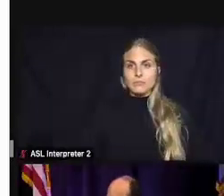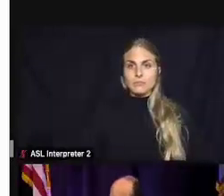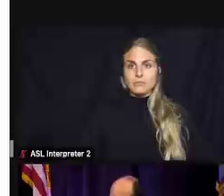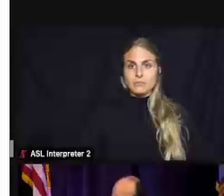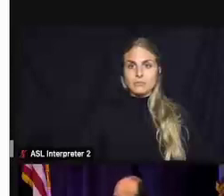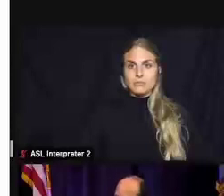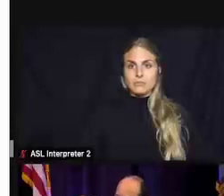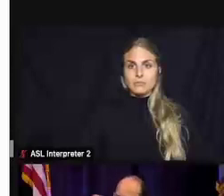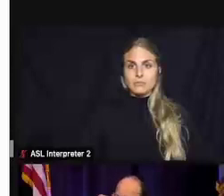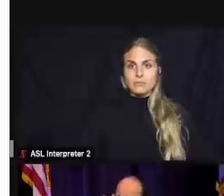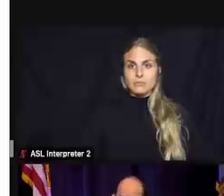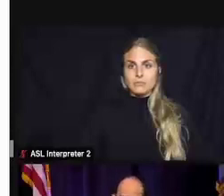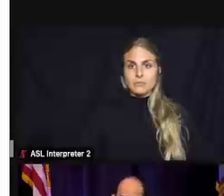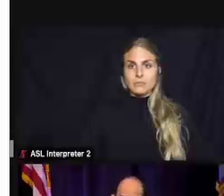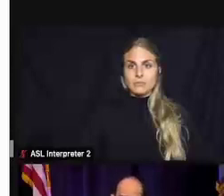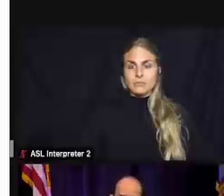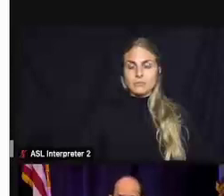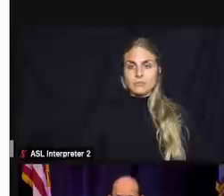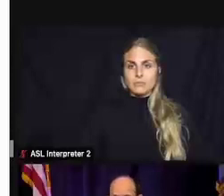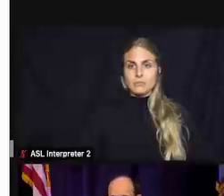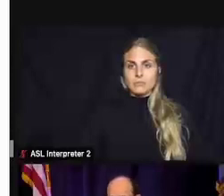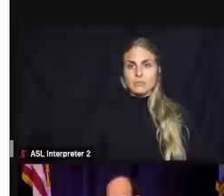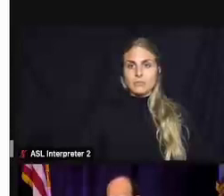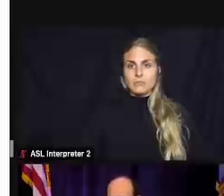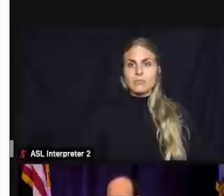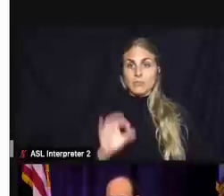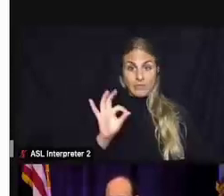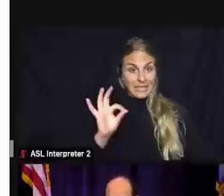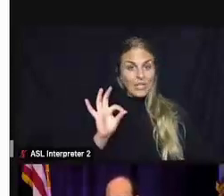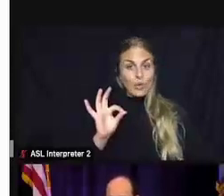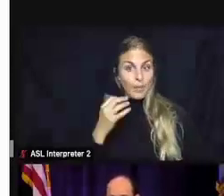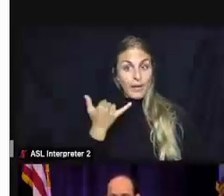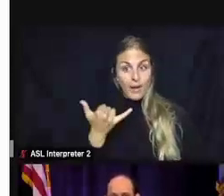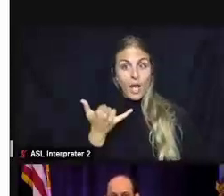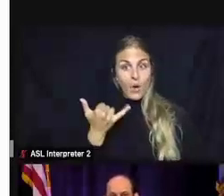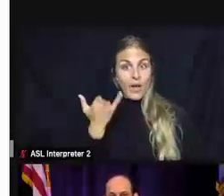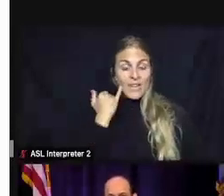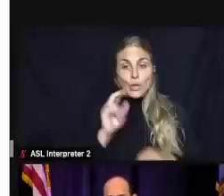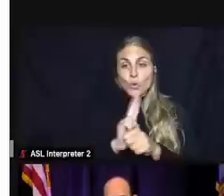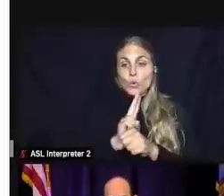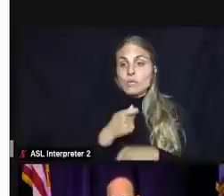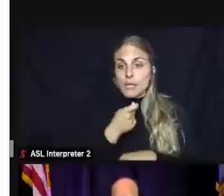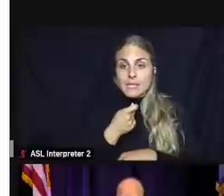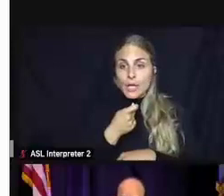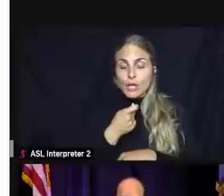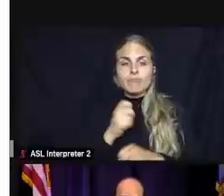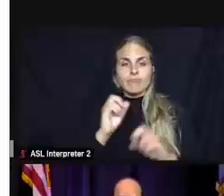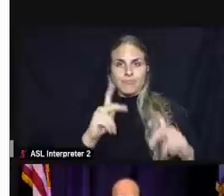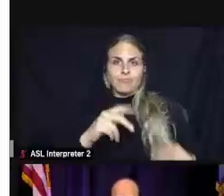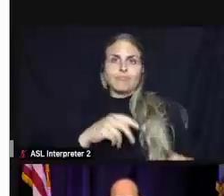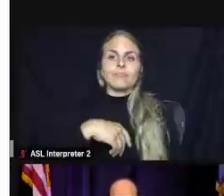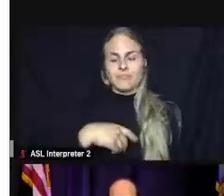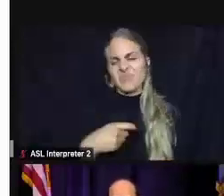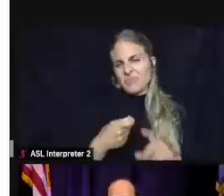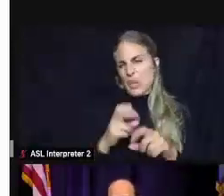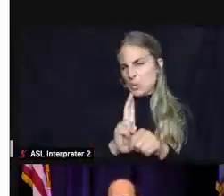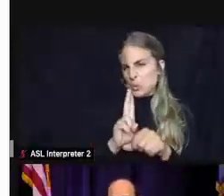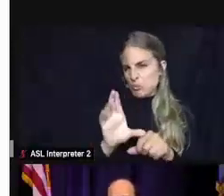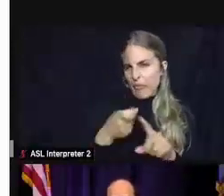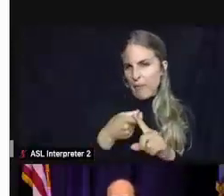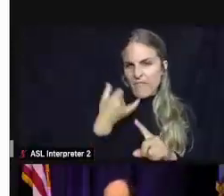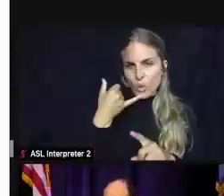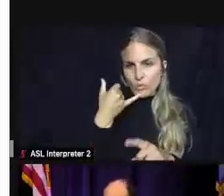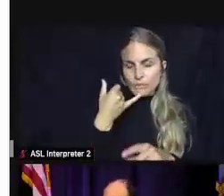Here, let me try it from my Zoom account. Can you hear me now if I use this? Okay. I'll do it from my phone.